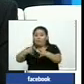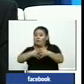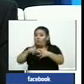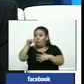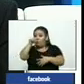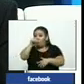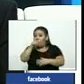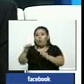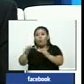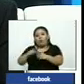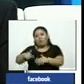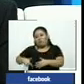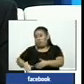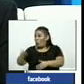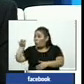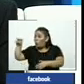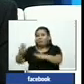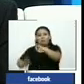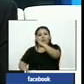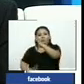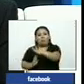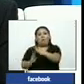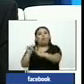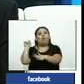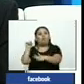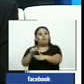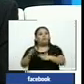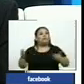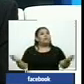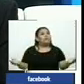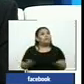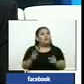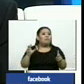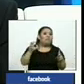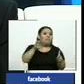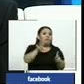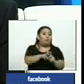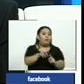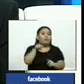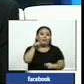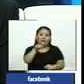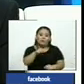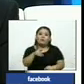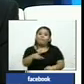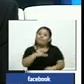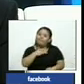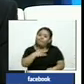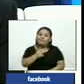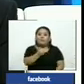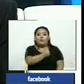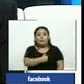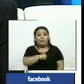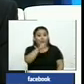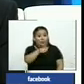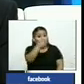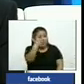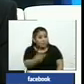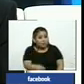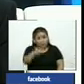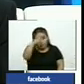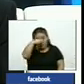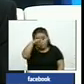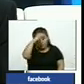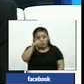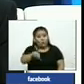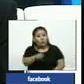el tráfico de armas lo frene, porque esto es lo que está disparando la violencia, decían. Fue una situación lamentable la que ha ocurrido en México este día. Vamos a